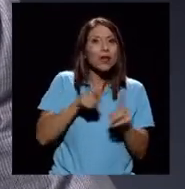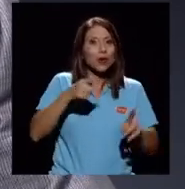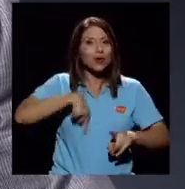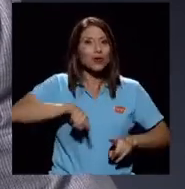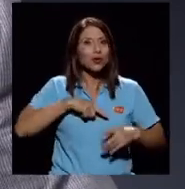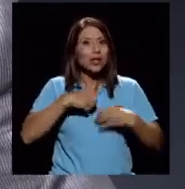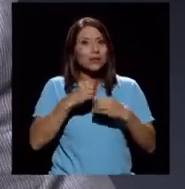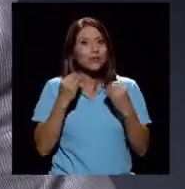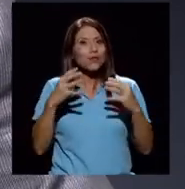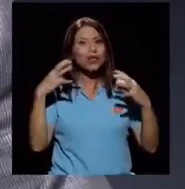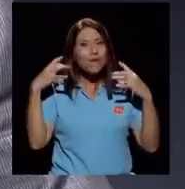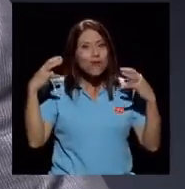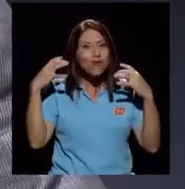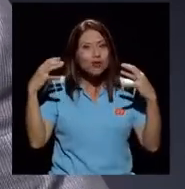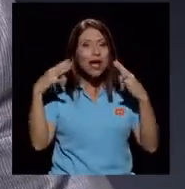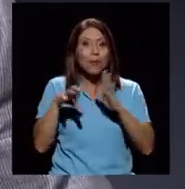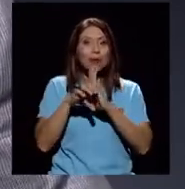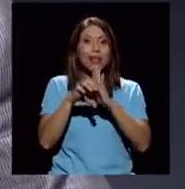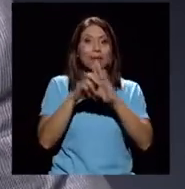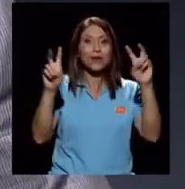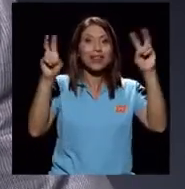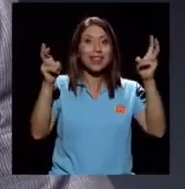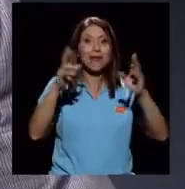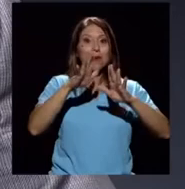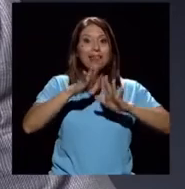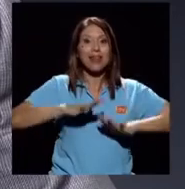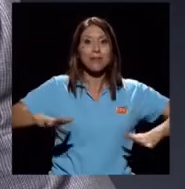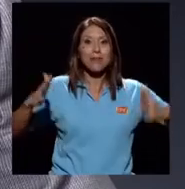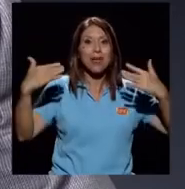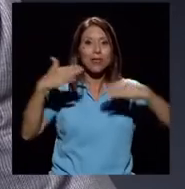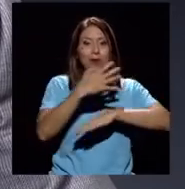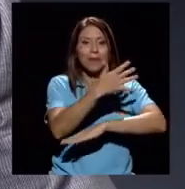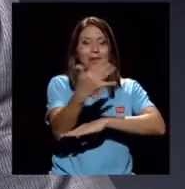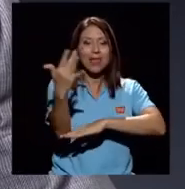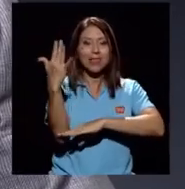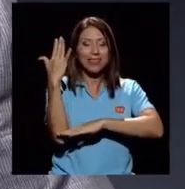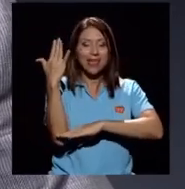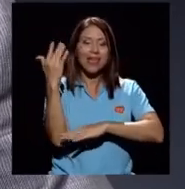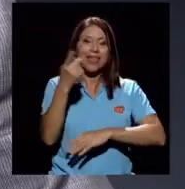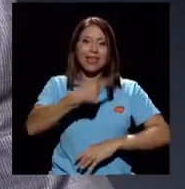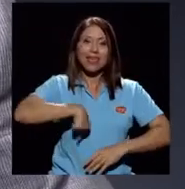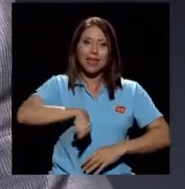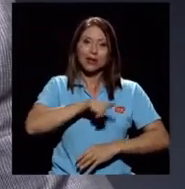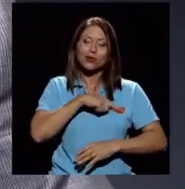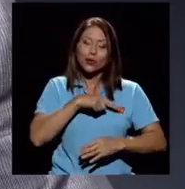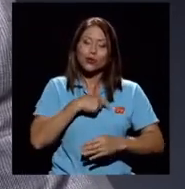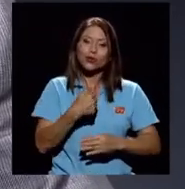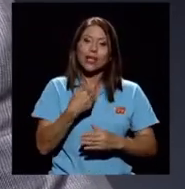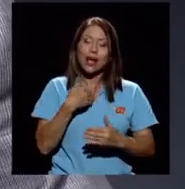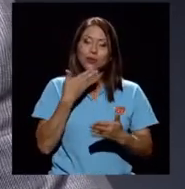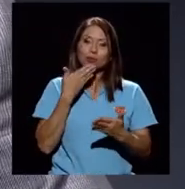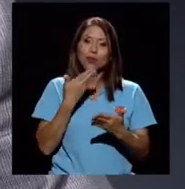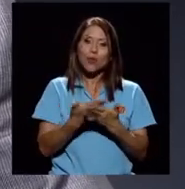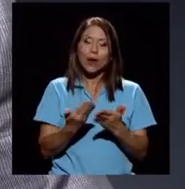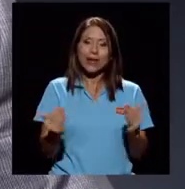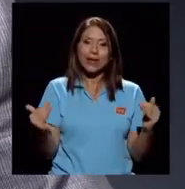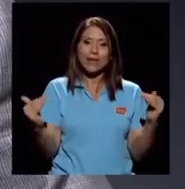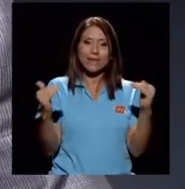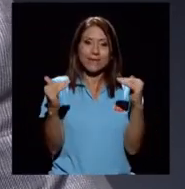como el tema mente en medio mediante medio ambiente y que éste estemos en una buena posición de